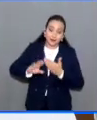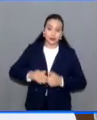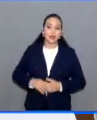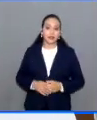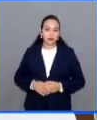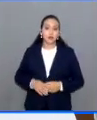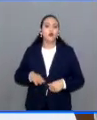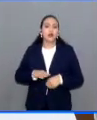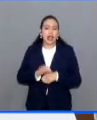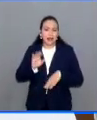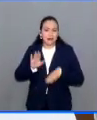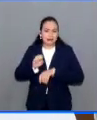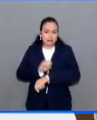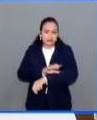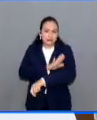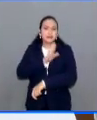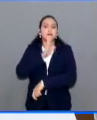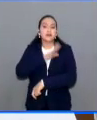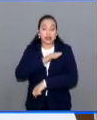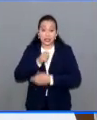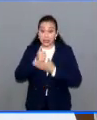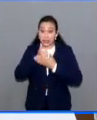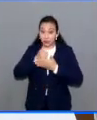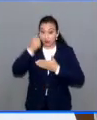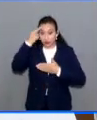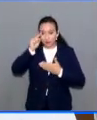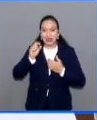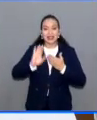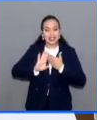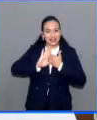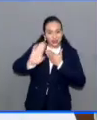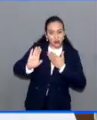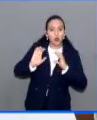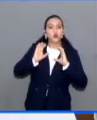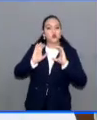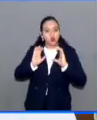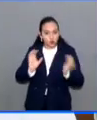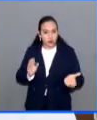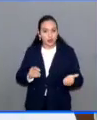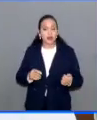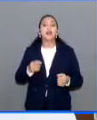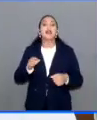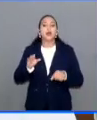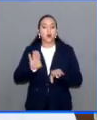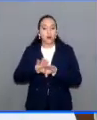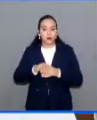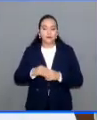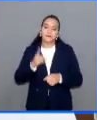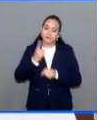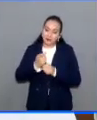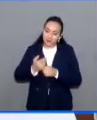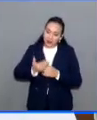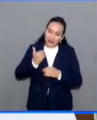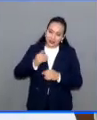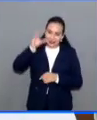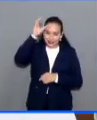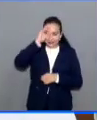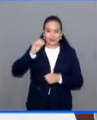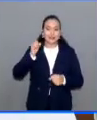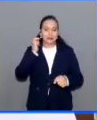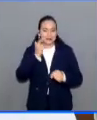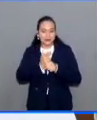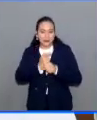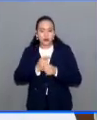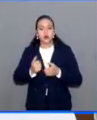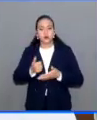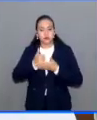así como para prevención y erradicación de tal problema mediante un diagnóstico oportuno, por lo que sí se requeriría